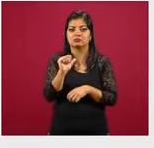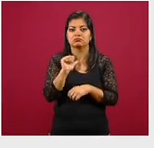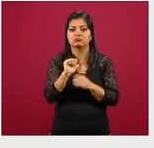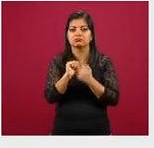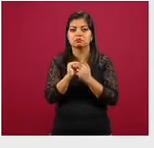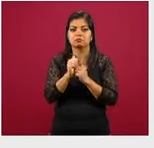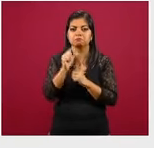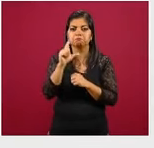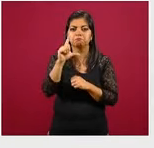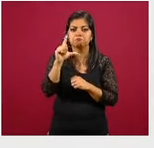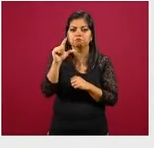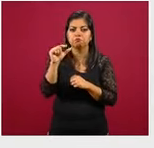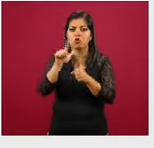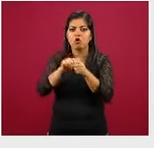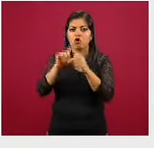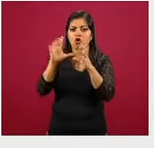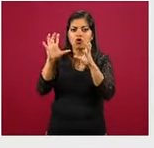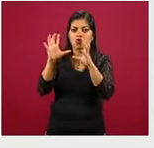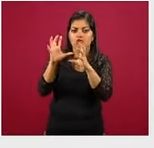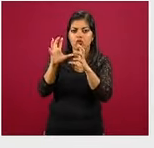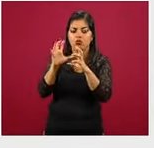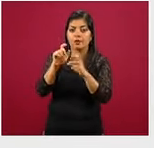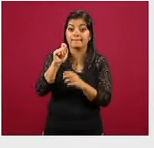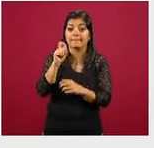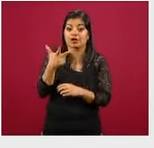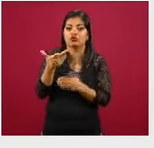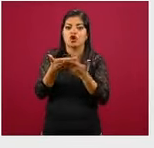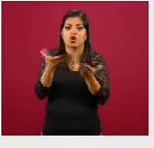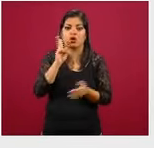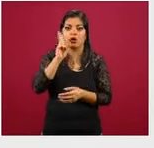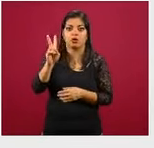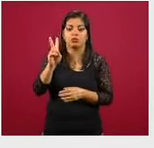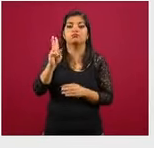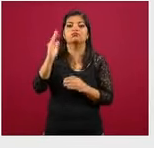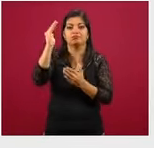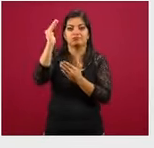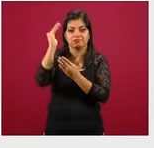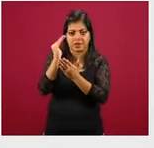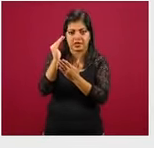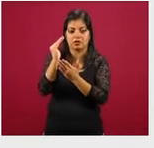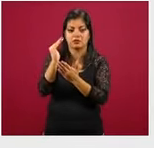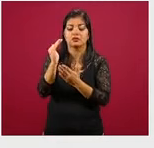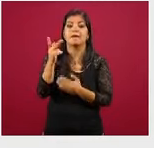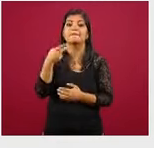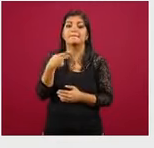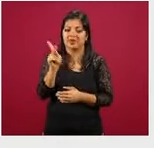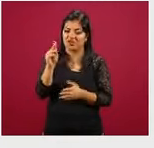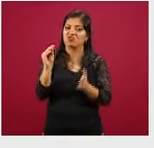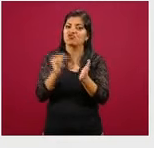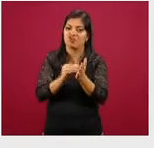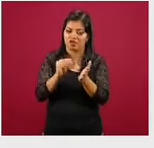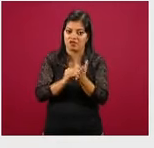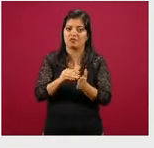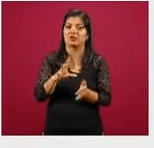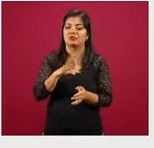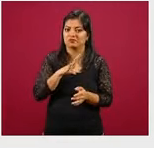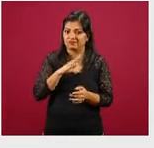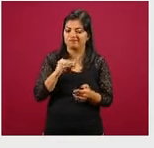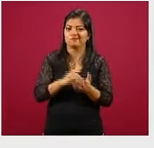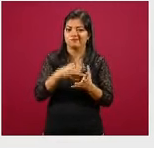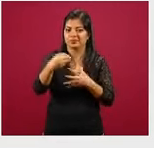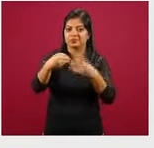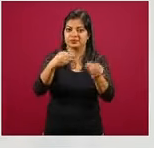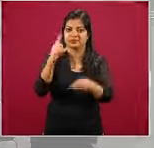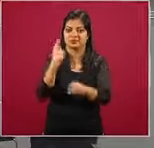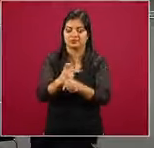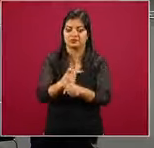ligero descenso en algunos municipios, cerrando la 28 con esta bajada que veíamos en algunos de ellos, pero todavía con transmisión importante en los